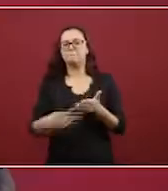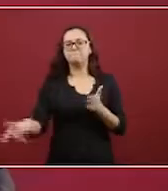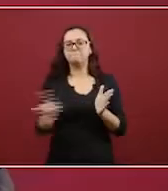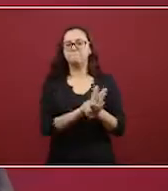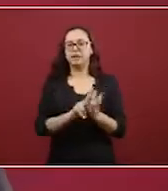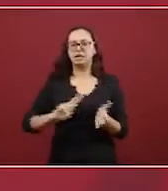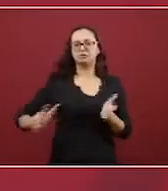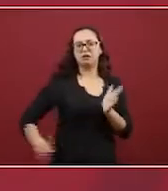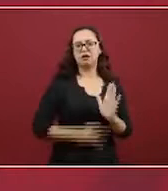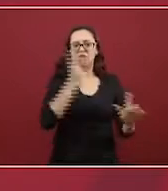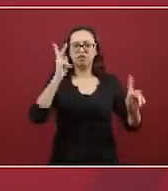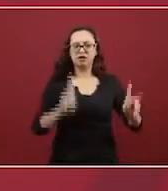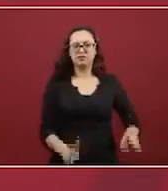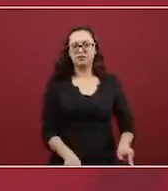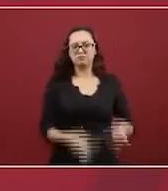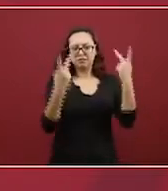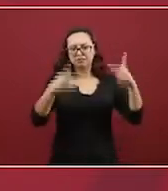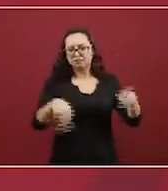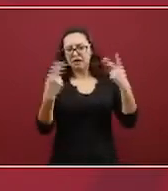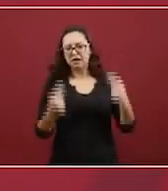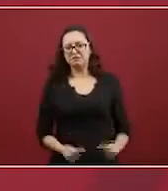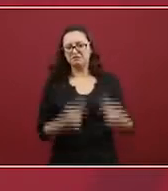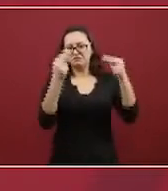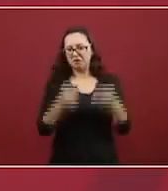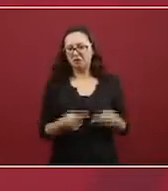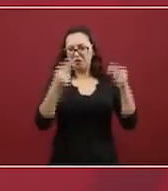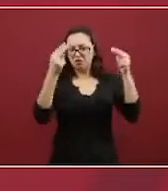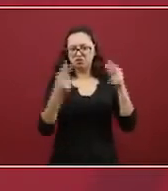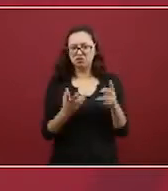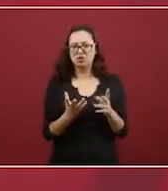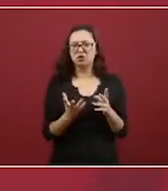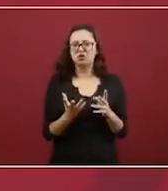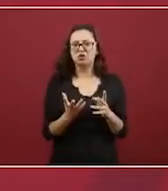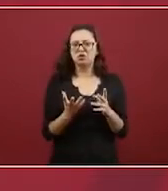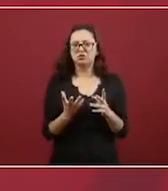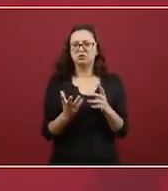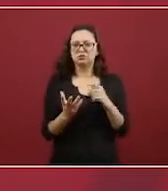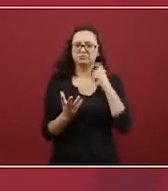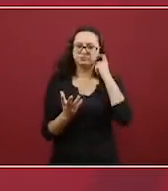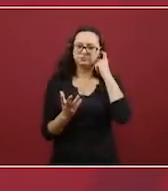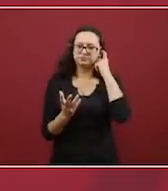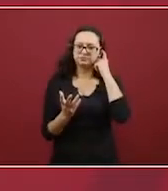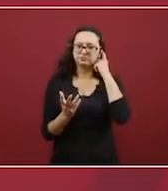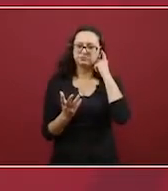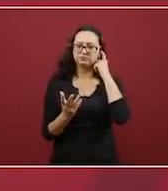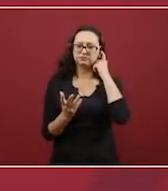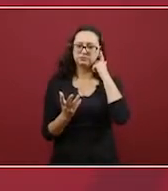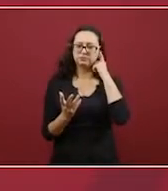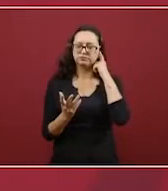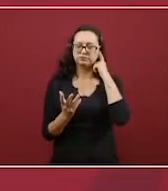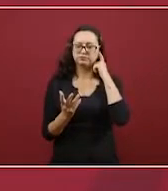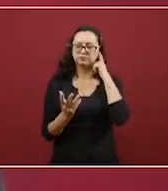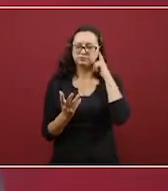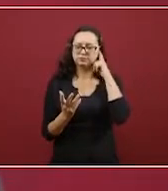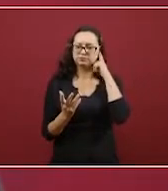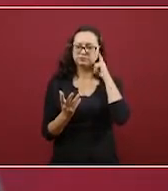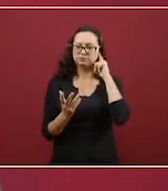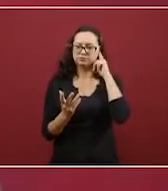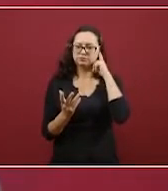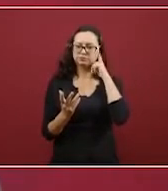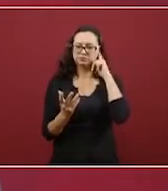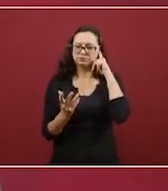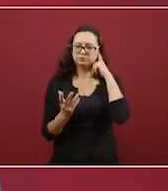no existen bancos en la mitad de las cabeceras municipales del país entonces tienen que ampliarse tienen que extenderse y esto va